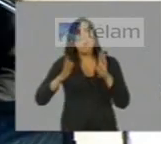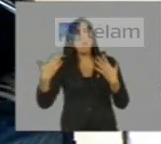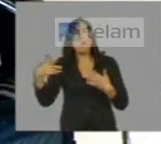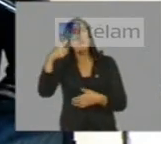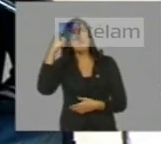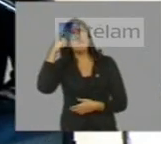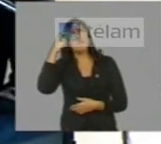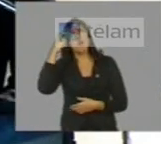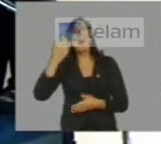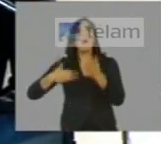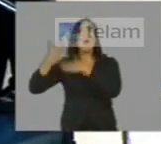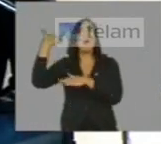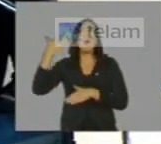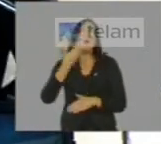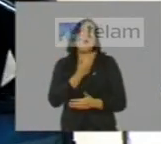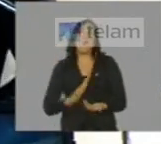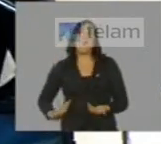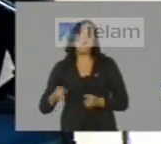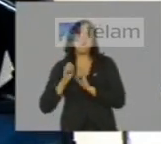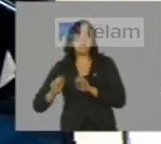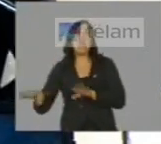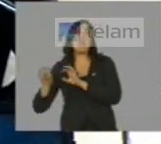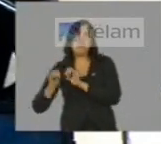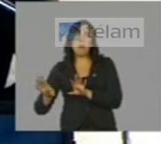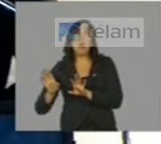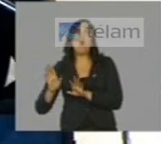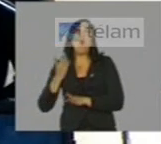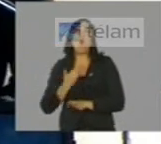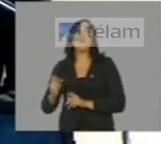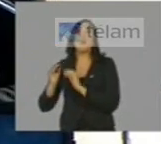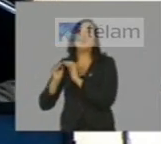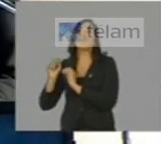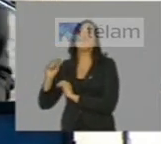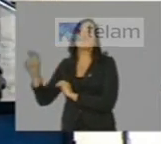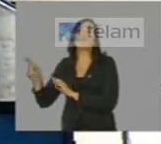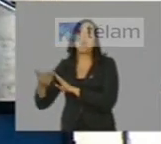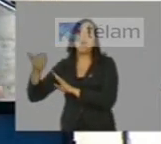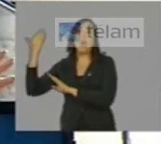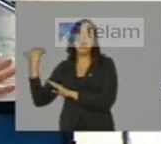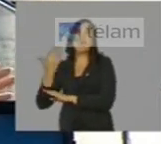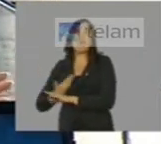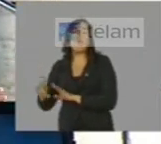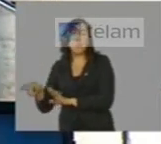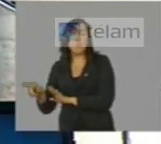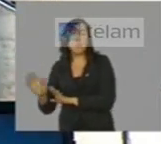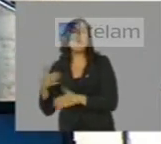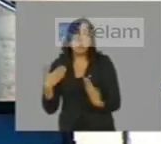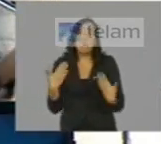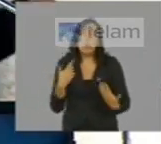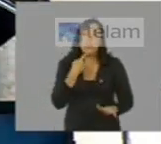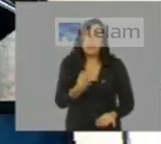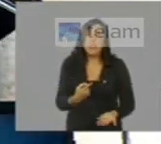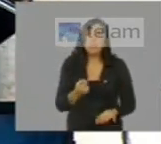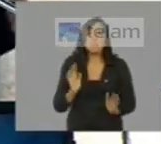hubo malos gobiernos, los errores fueron de esos gobiernos. Podemos decirlo eso